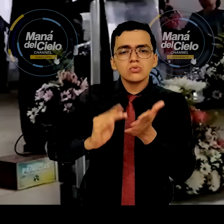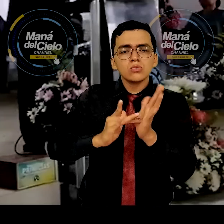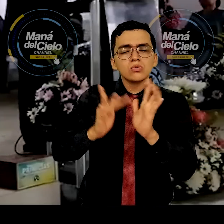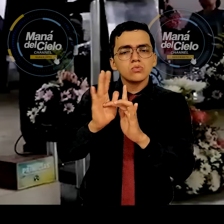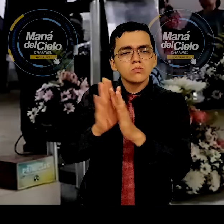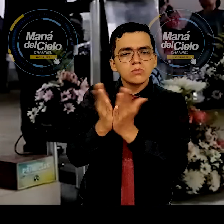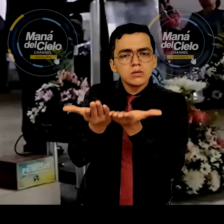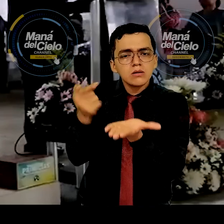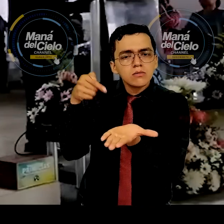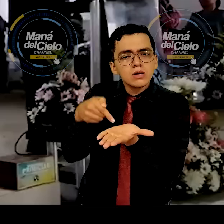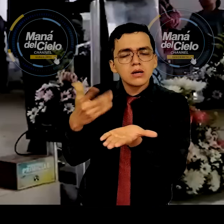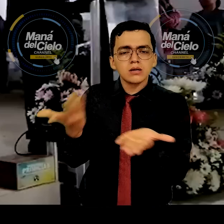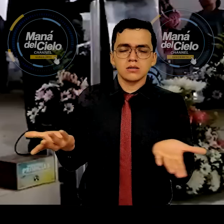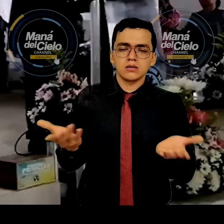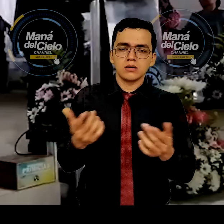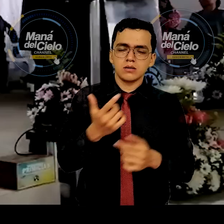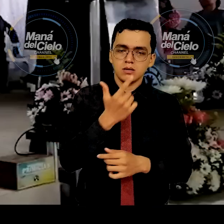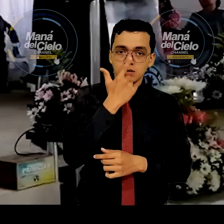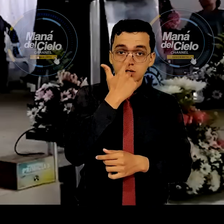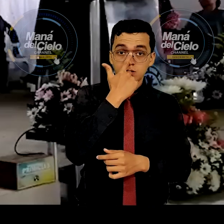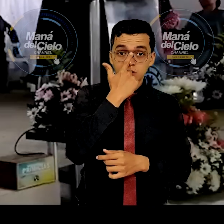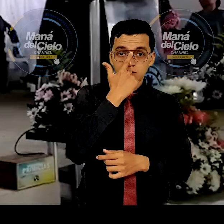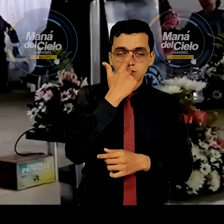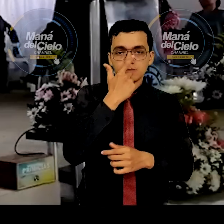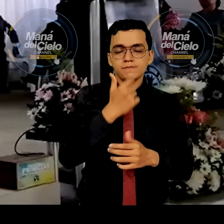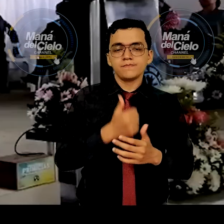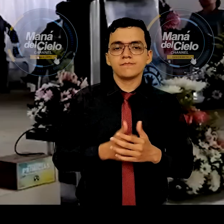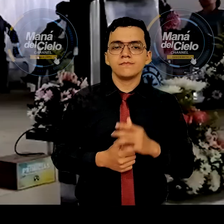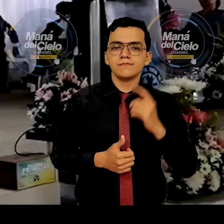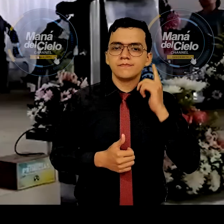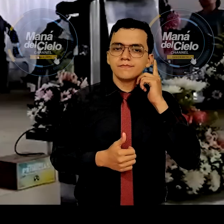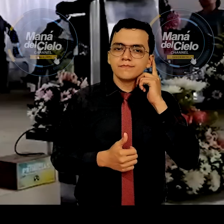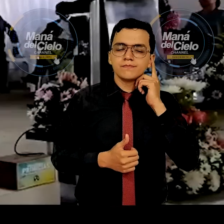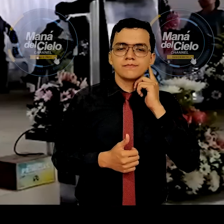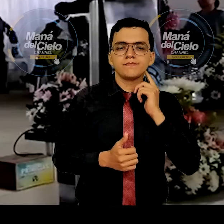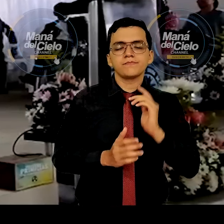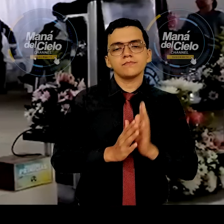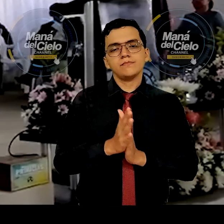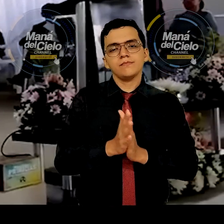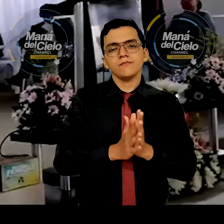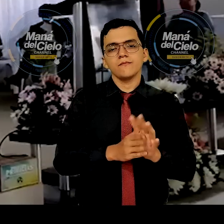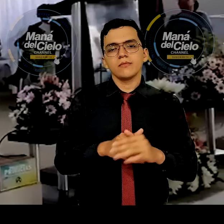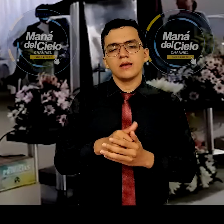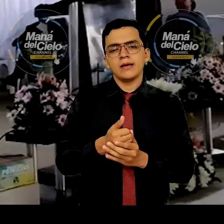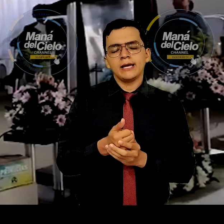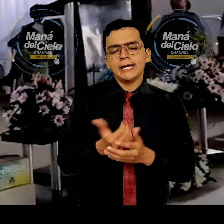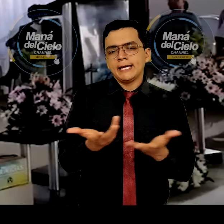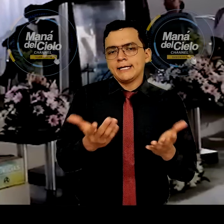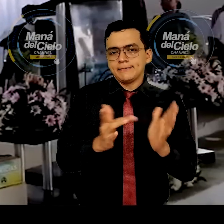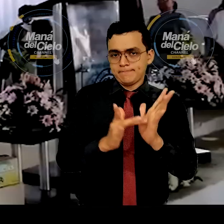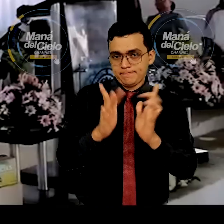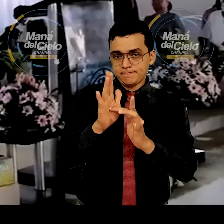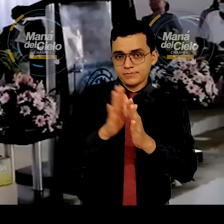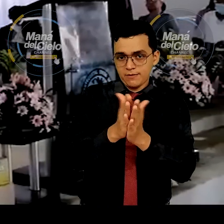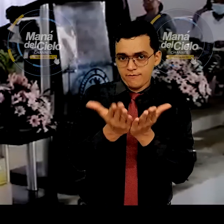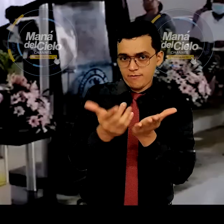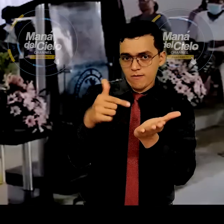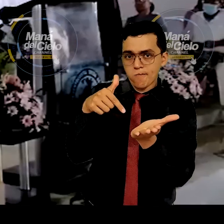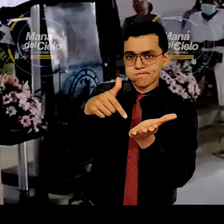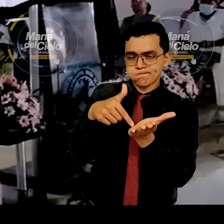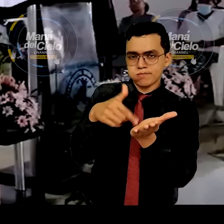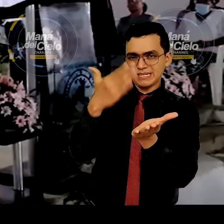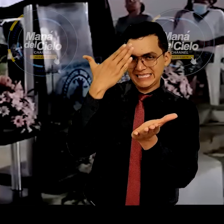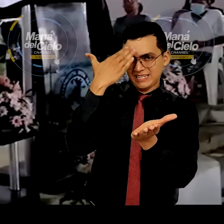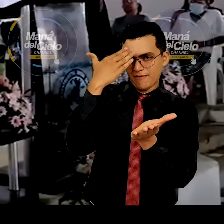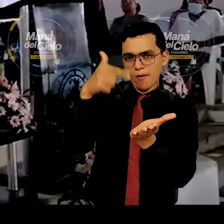En la Biblia hay una parábola que lastimosamente alguien le puso